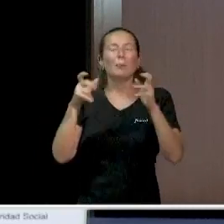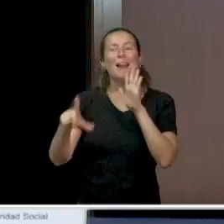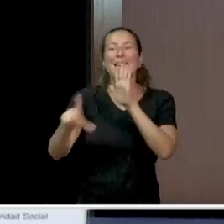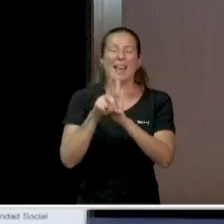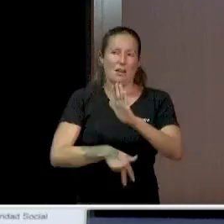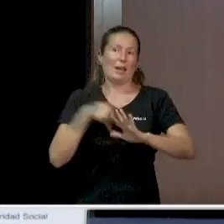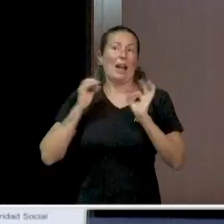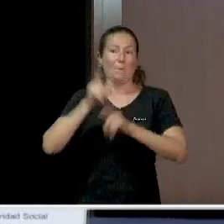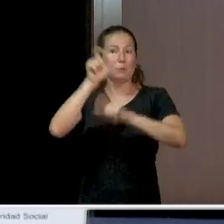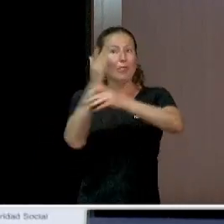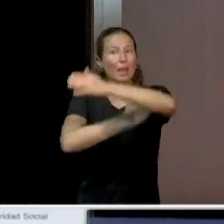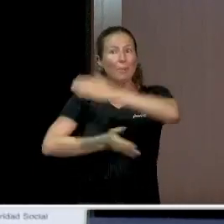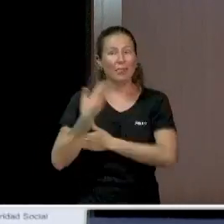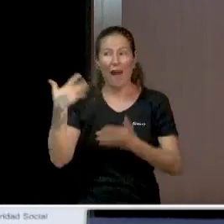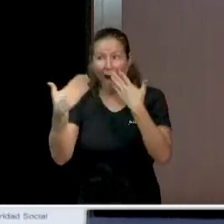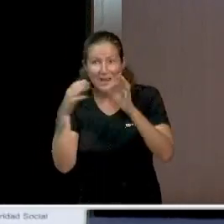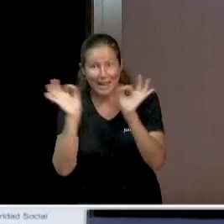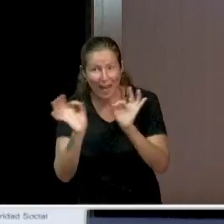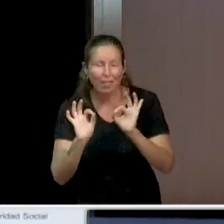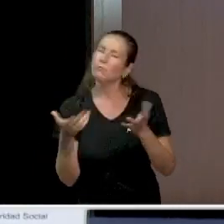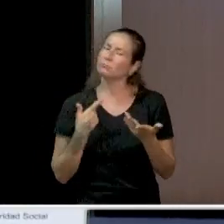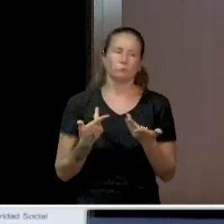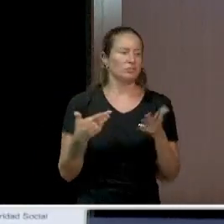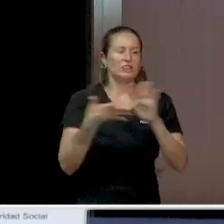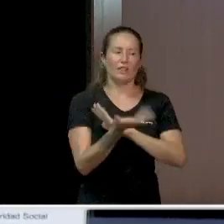Discapacidad, vamos mal. Y como tendré ocasión